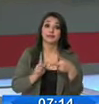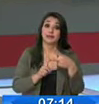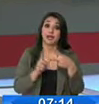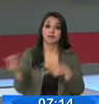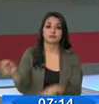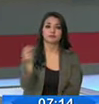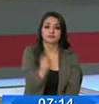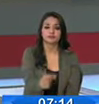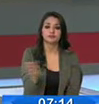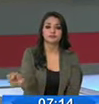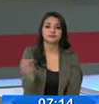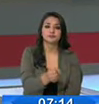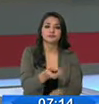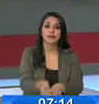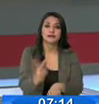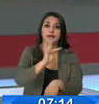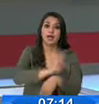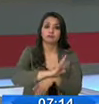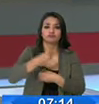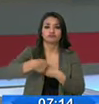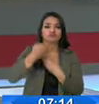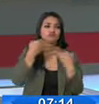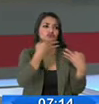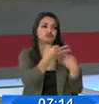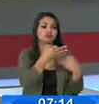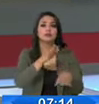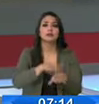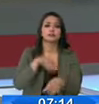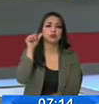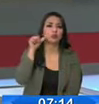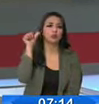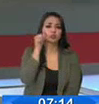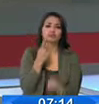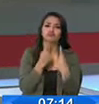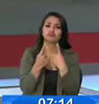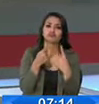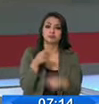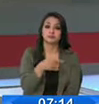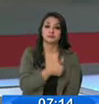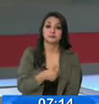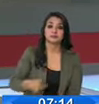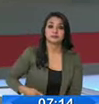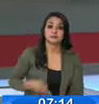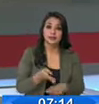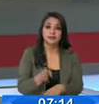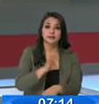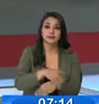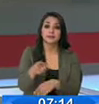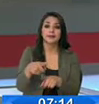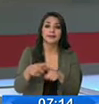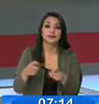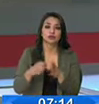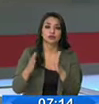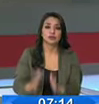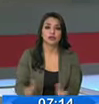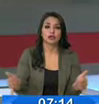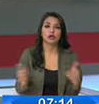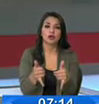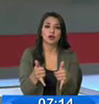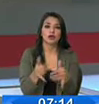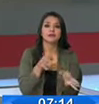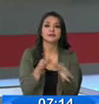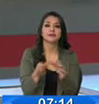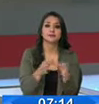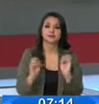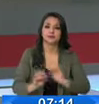comparezcan ante el Pleno y den explicaciones sobre el audio filtrado del diálogo del presidente de la Asamblea con el excontralor Carlos Polit. La